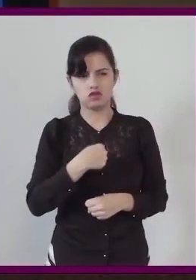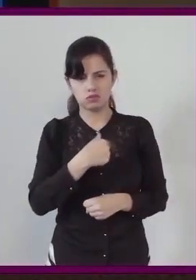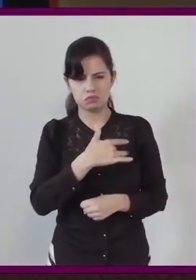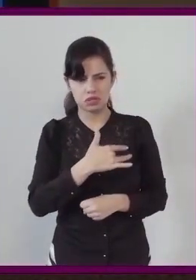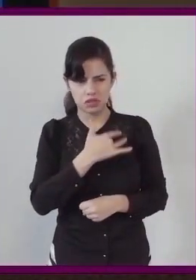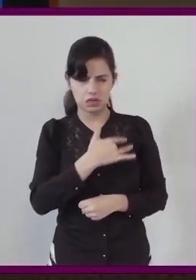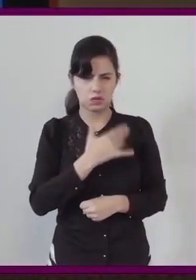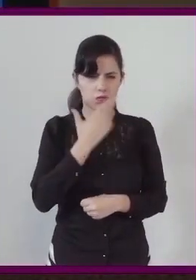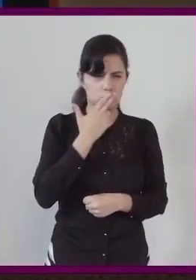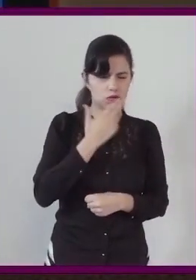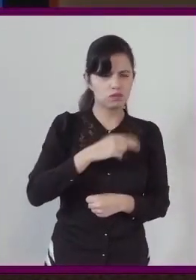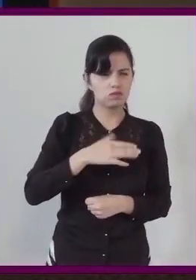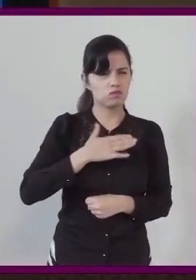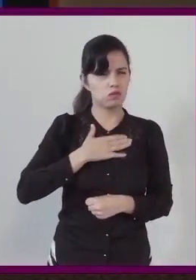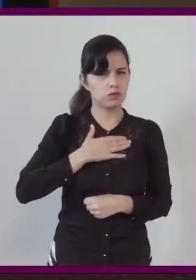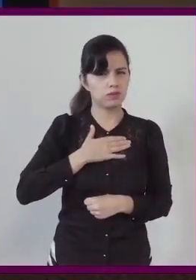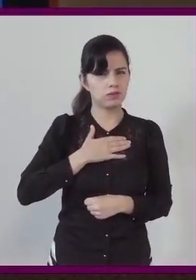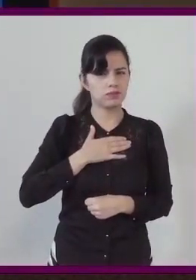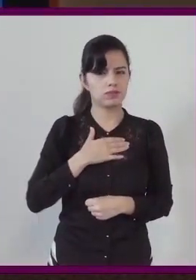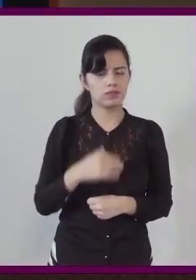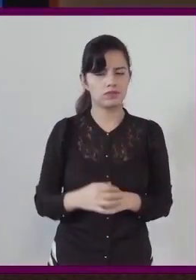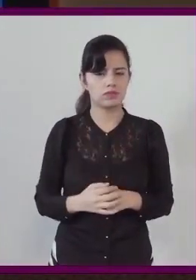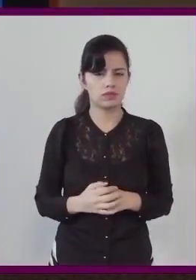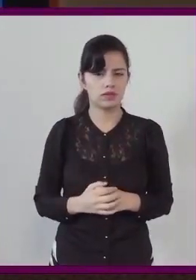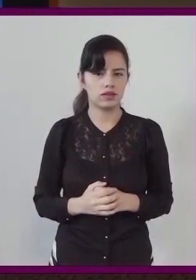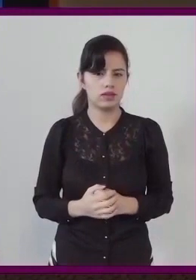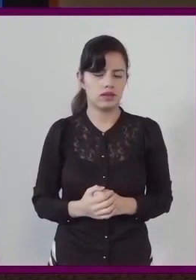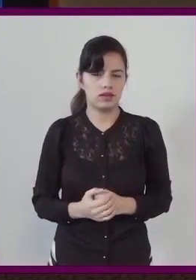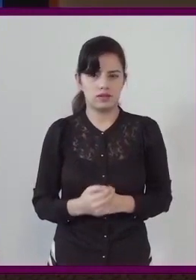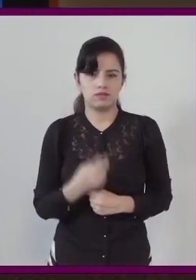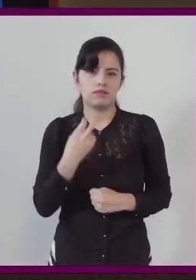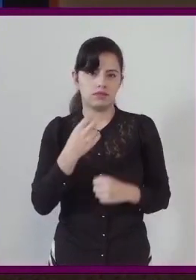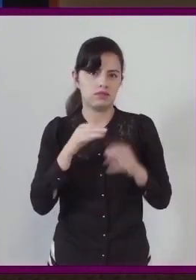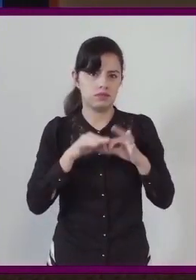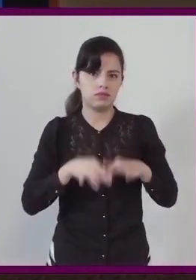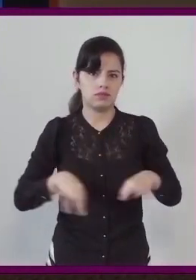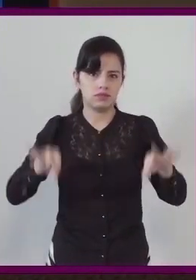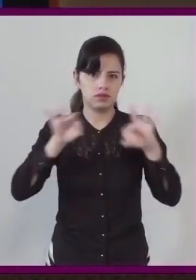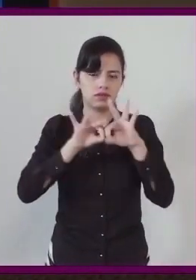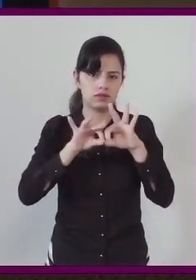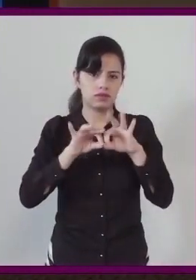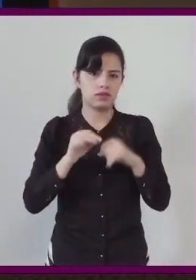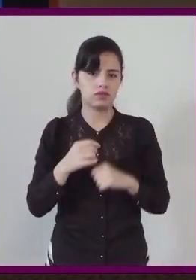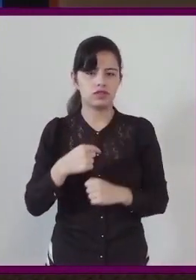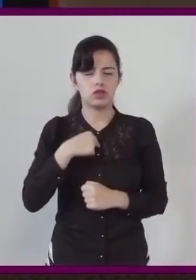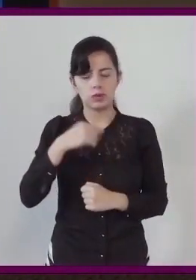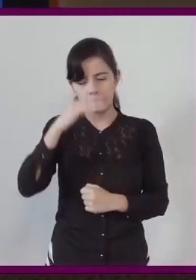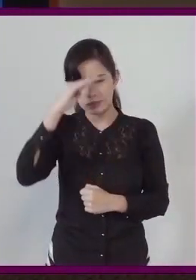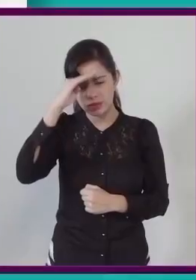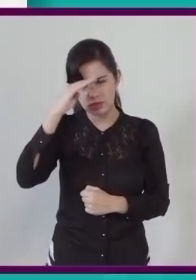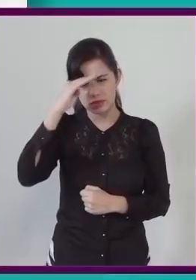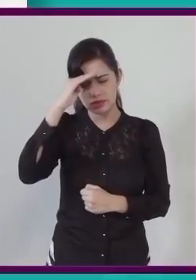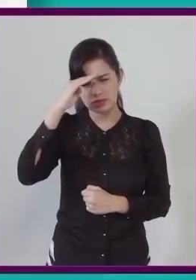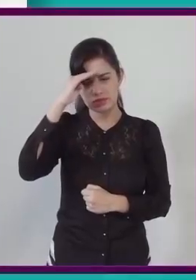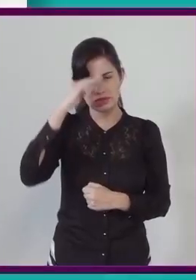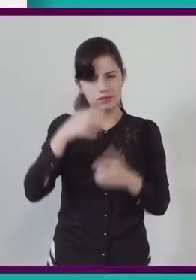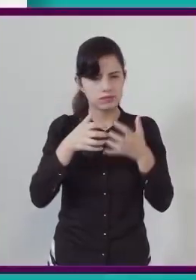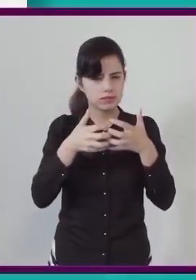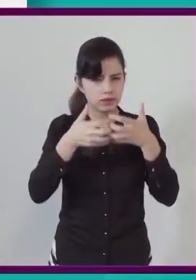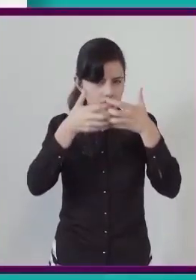¿no? Y creo que estaba apuntando a algo muy importante, ¿no? Y que me ha tenido pensando mucho. Creo